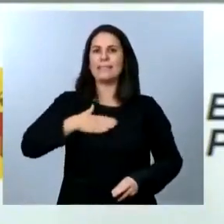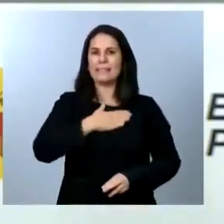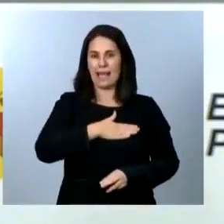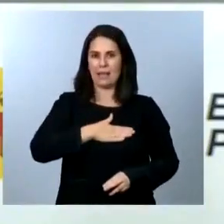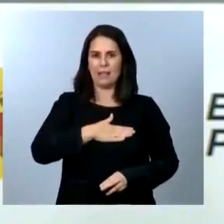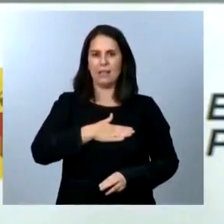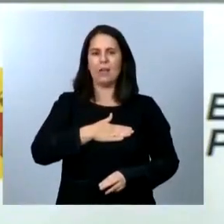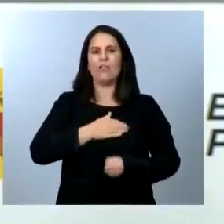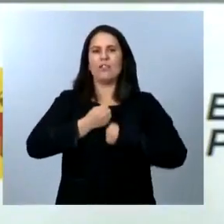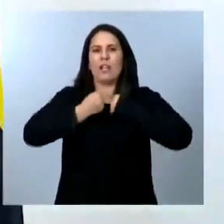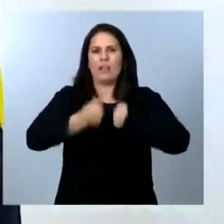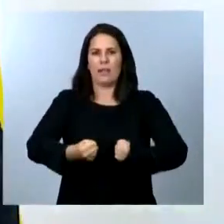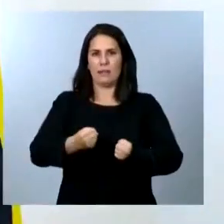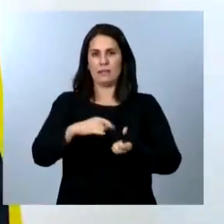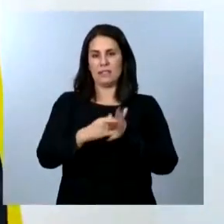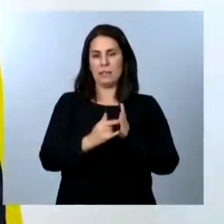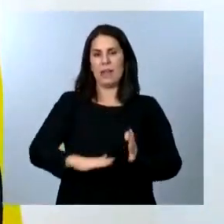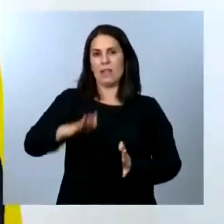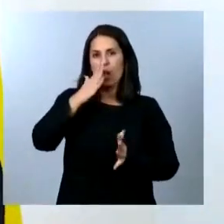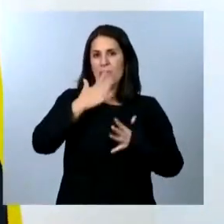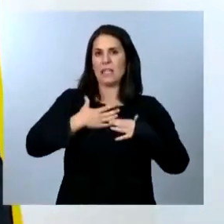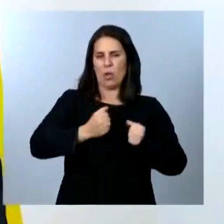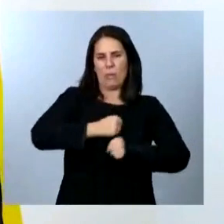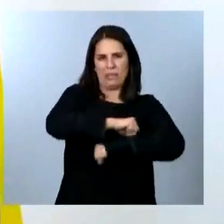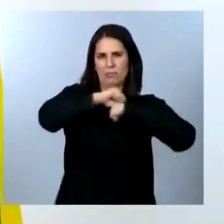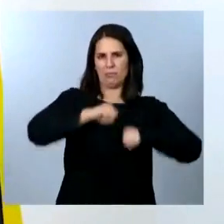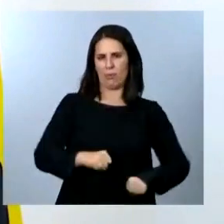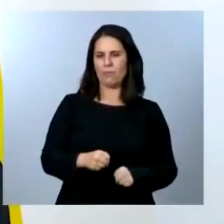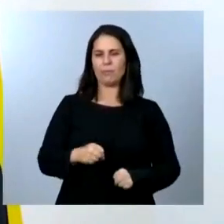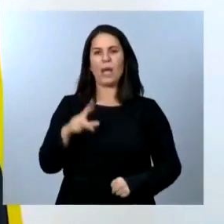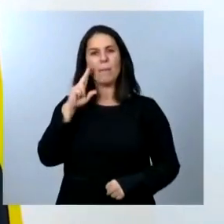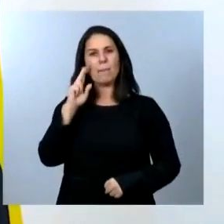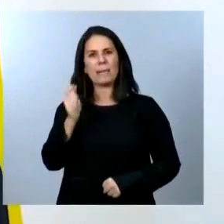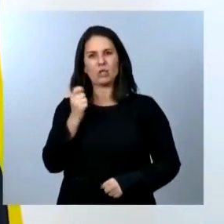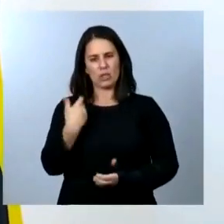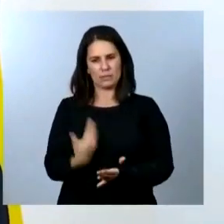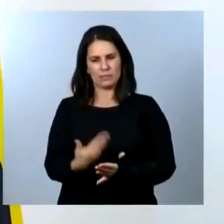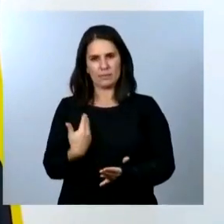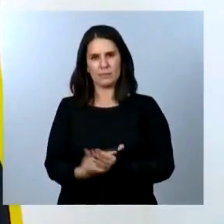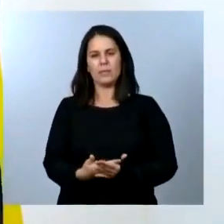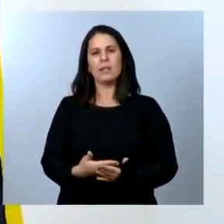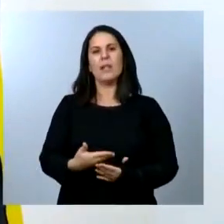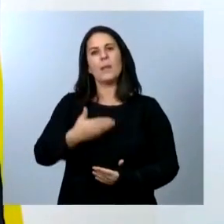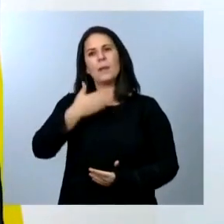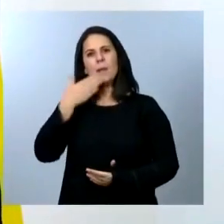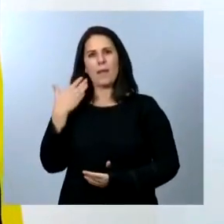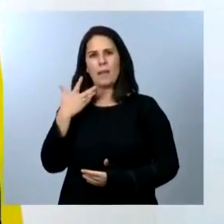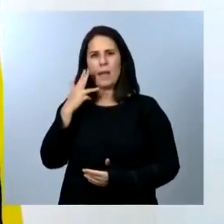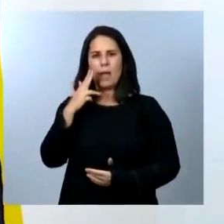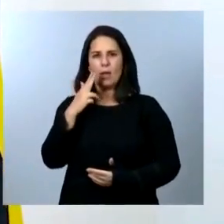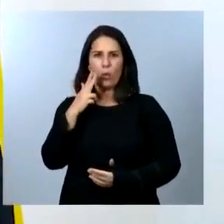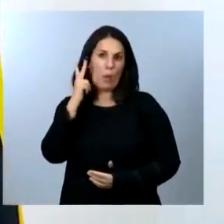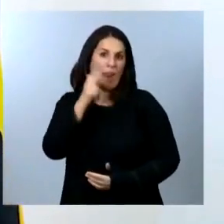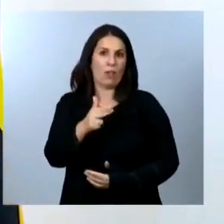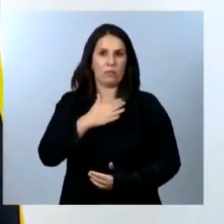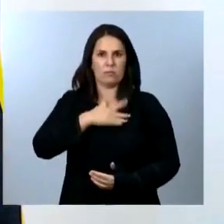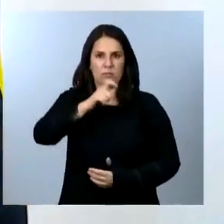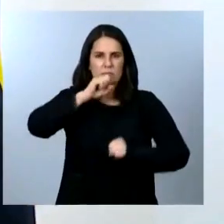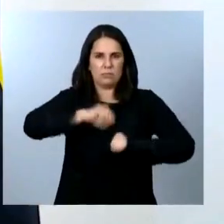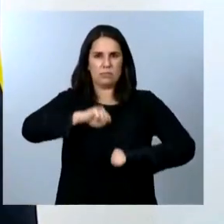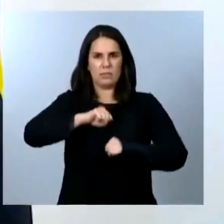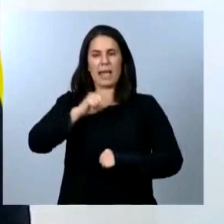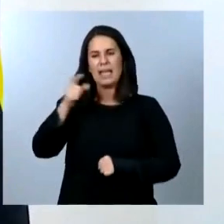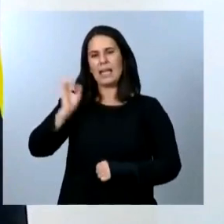robusto, unas pensiones que deben garantizar la dignidad de las jubilaciones de nuestros mayores y el ingreso mínimo vital. Para